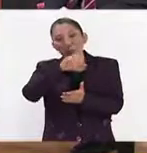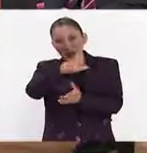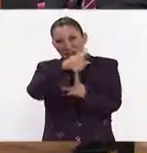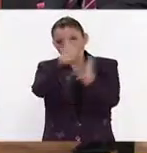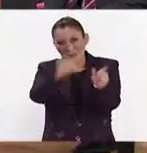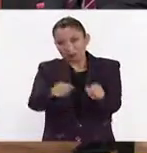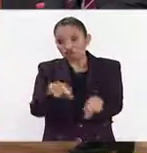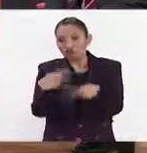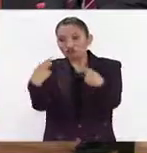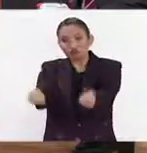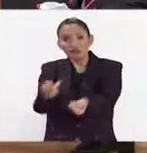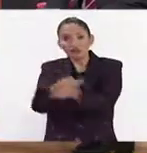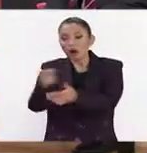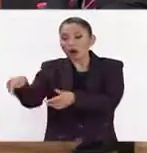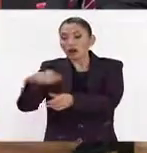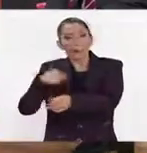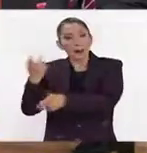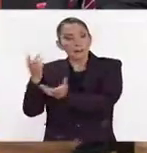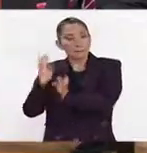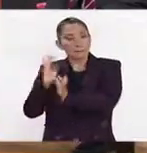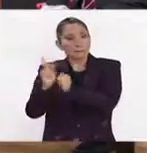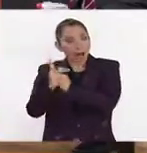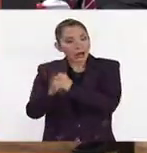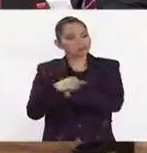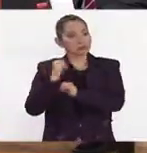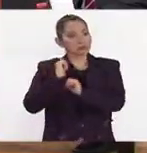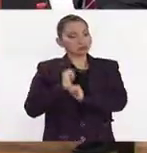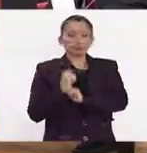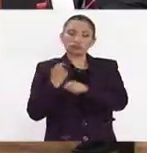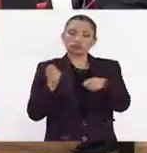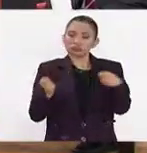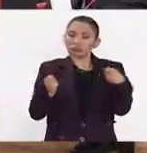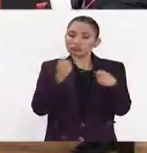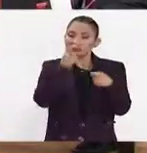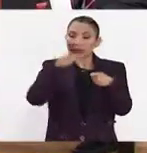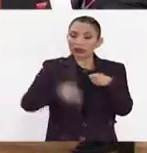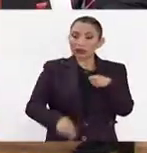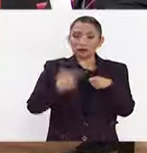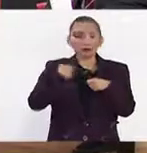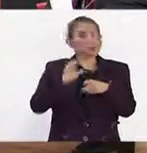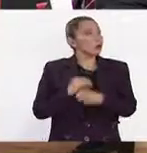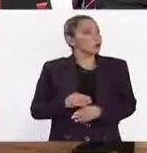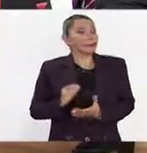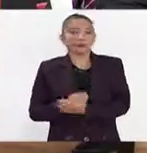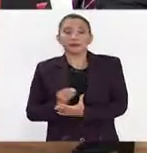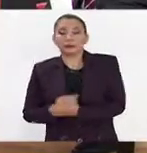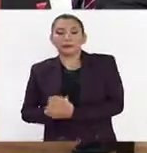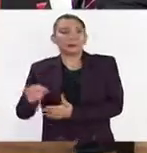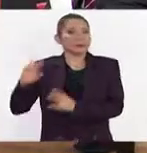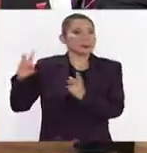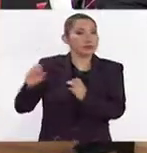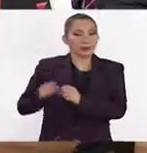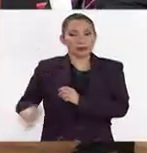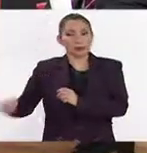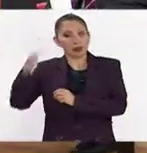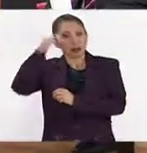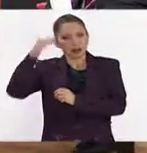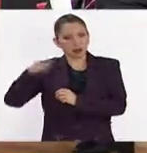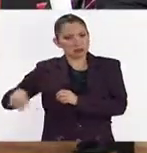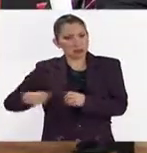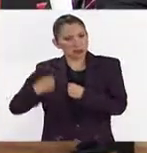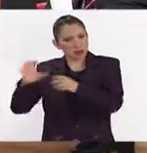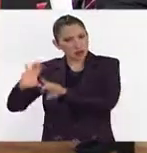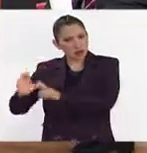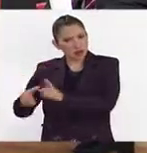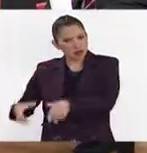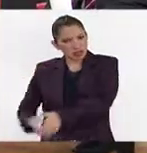que en este momento está dirigiendo ese país y que se ha hecho, como decimos acá, de la vista gorda ante un asunto terrible como está viviendo